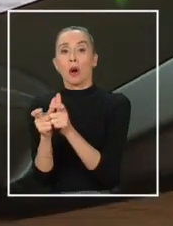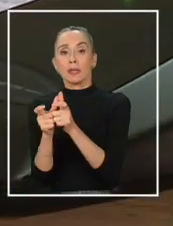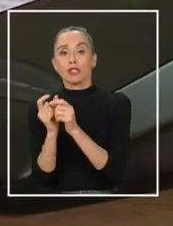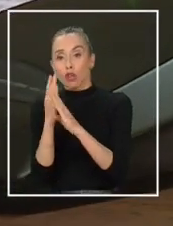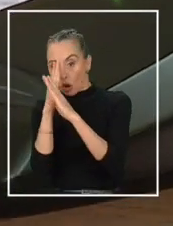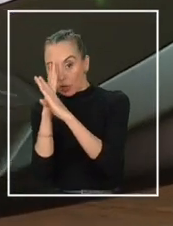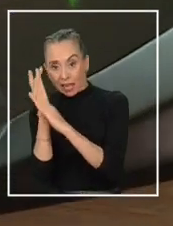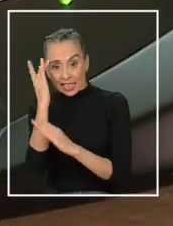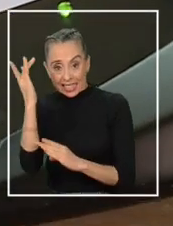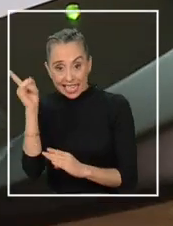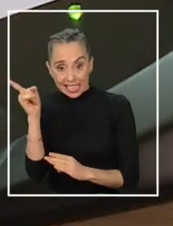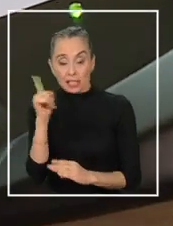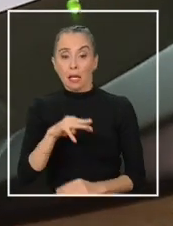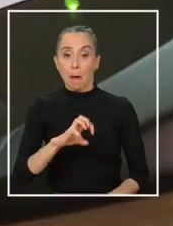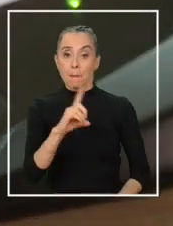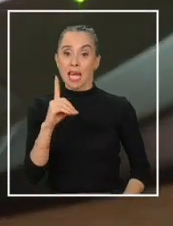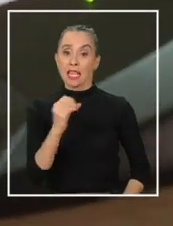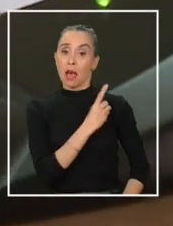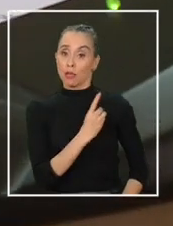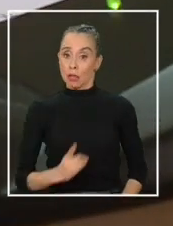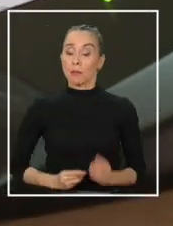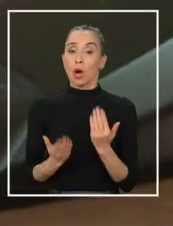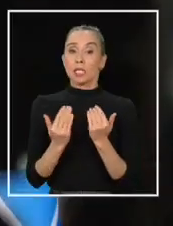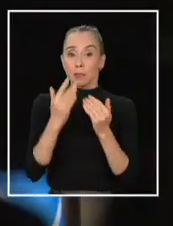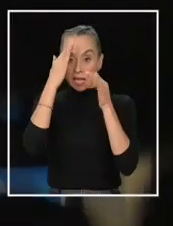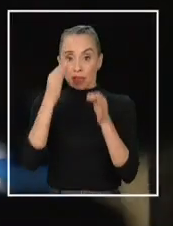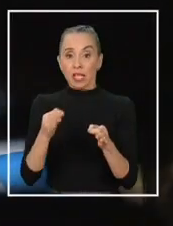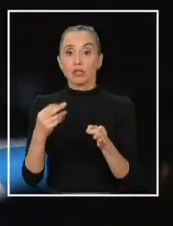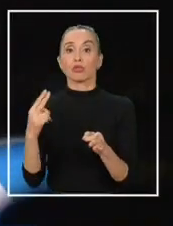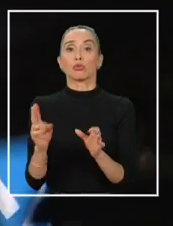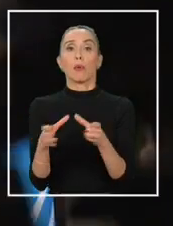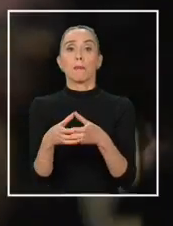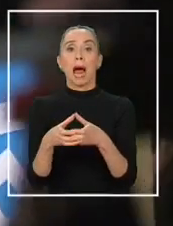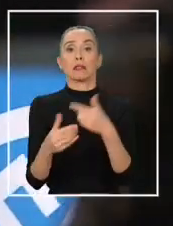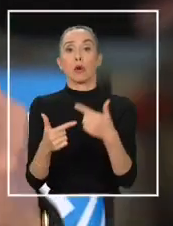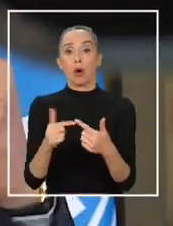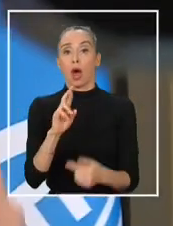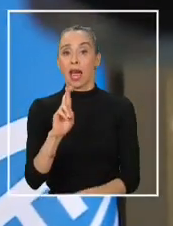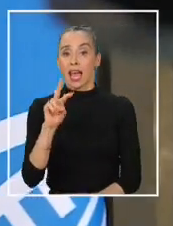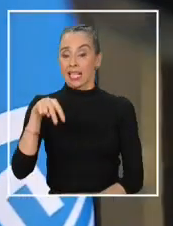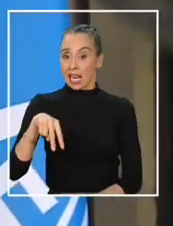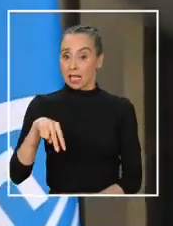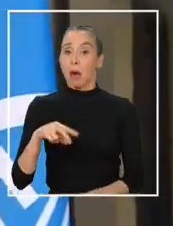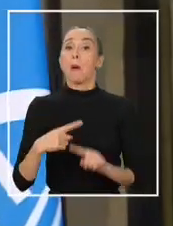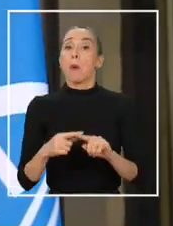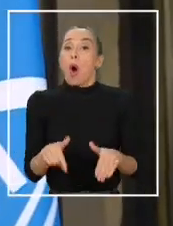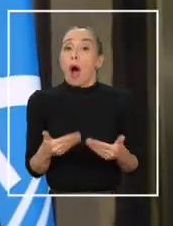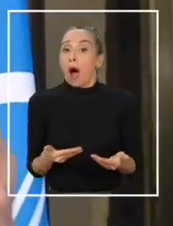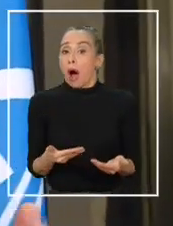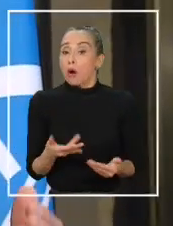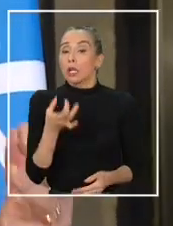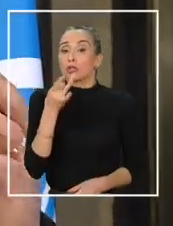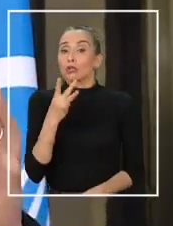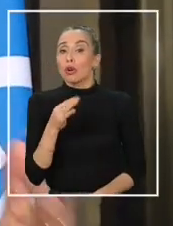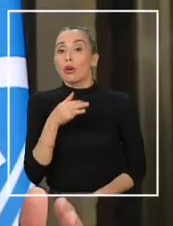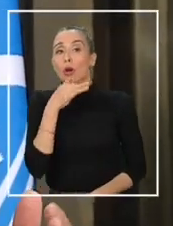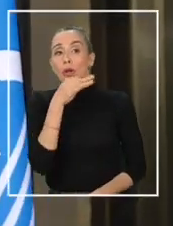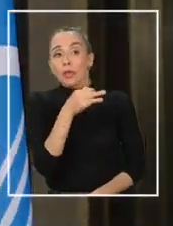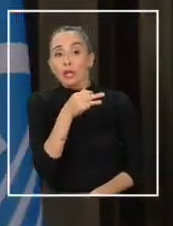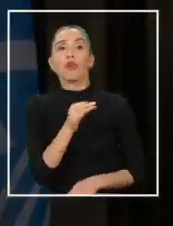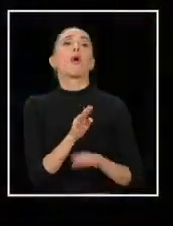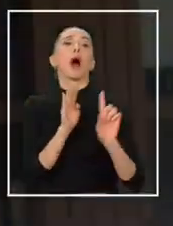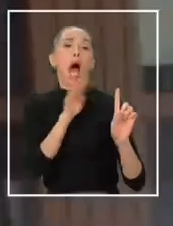motivos, Miguel Mellado también espera una resolución en su partido, Renovación Nacional, que por ahora solo le ha mostrado